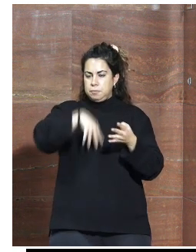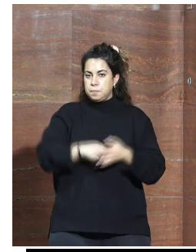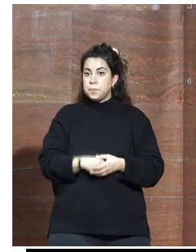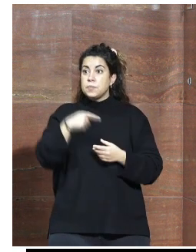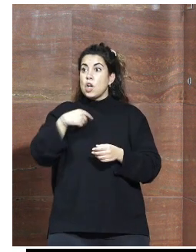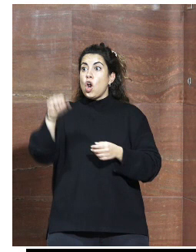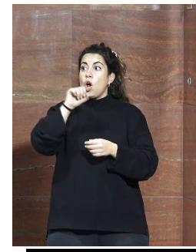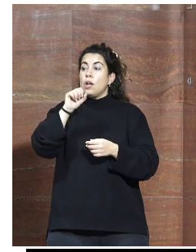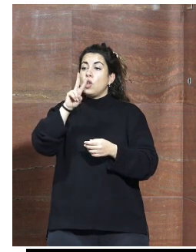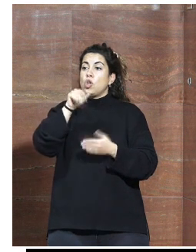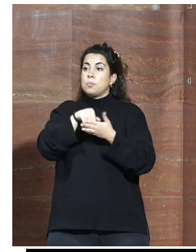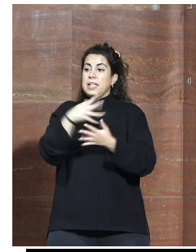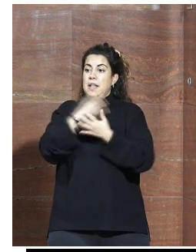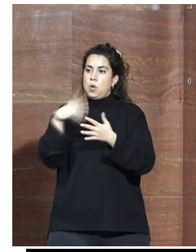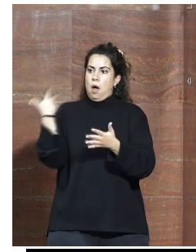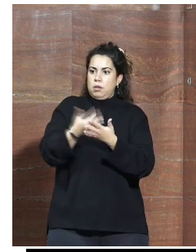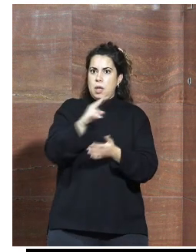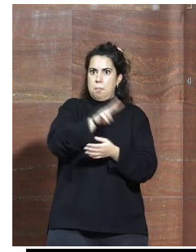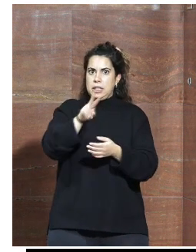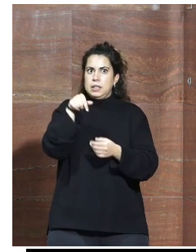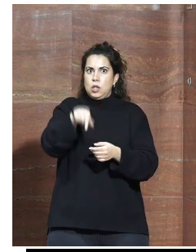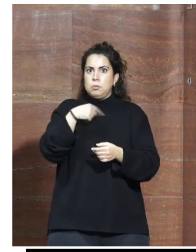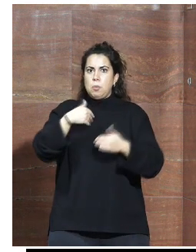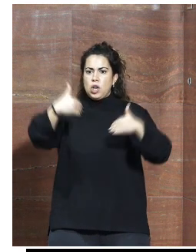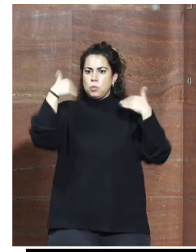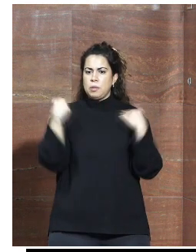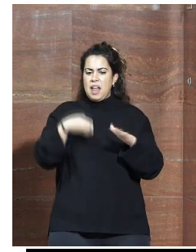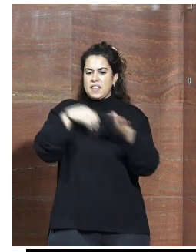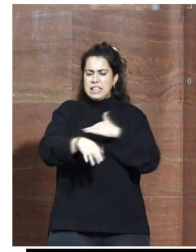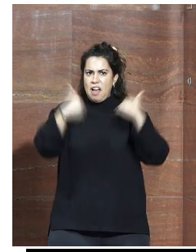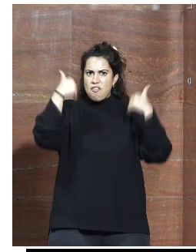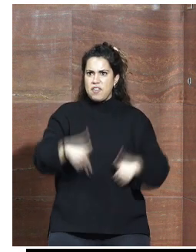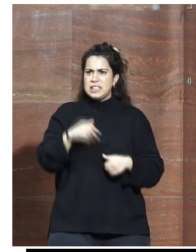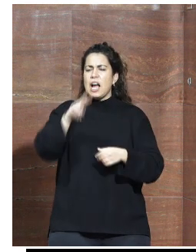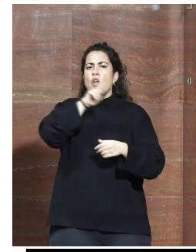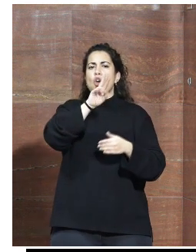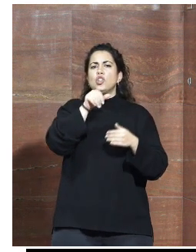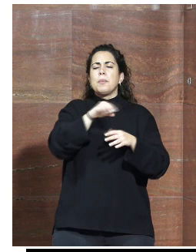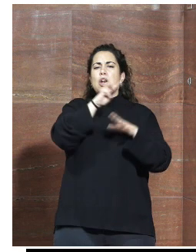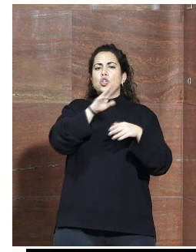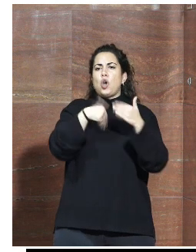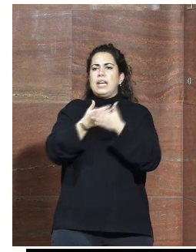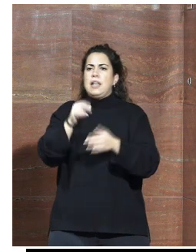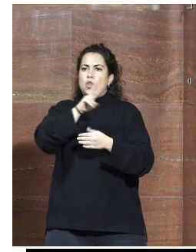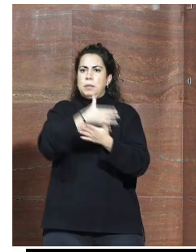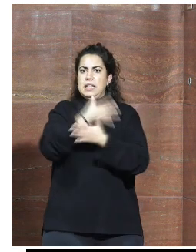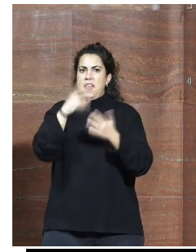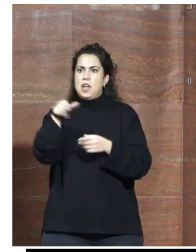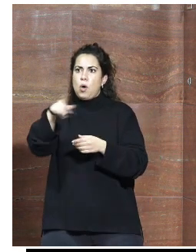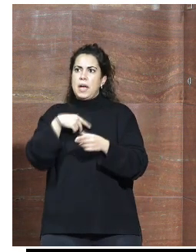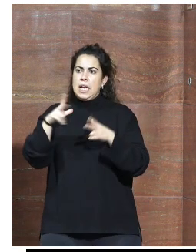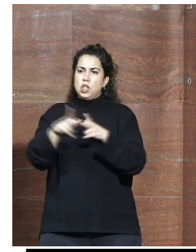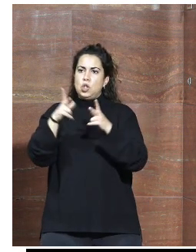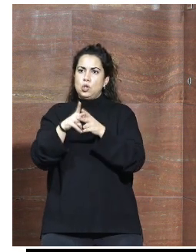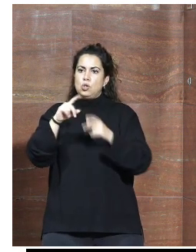al 22, responsable de accesibilidad física en el TMB. Del 2008 al 2019, director y socio fundador